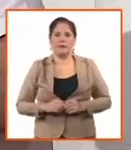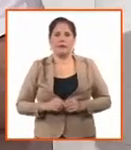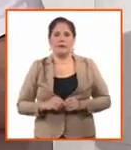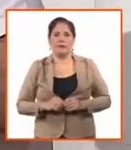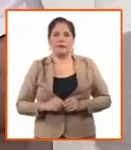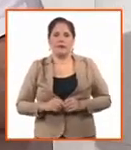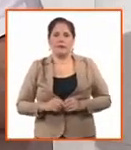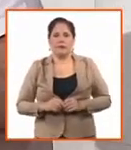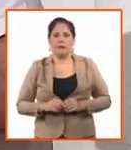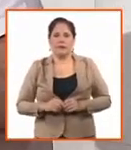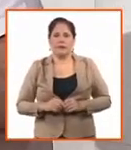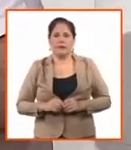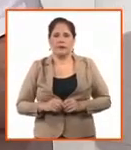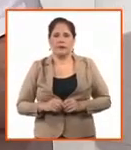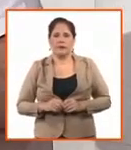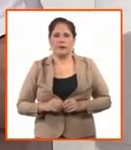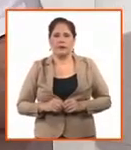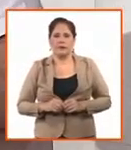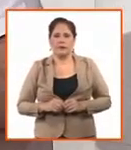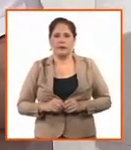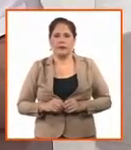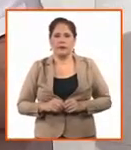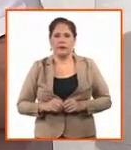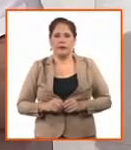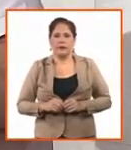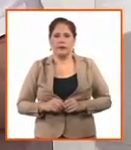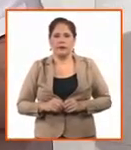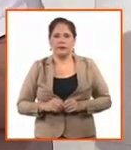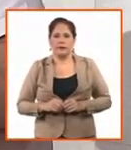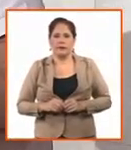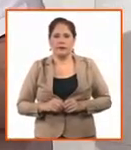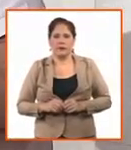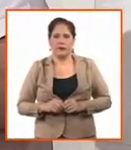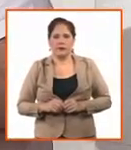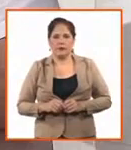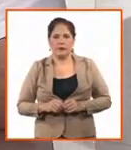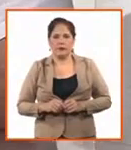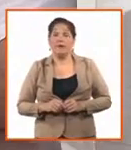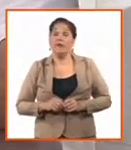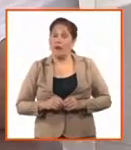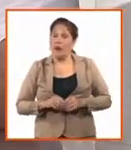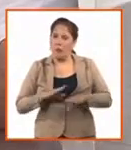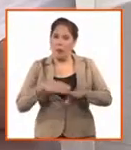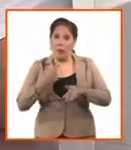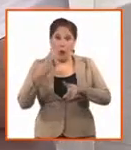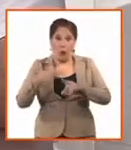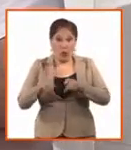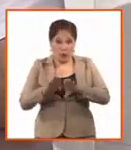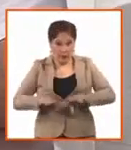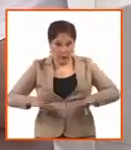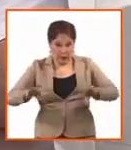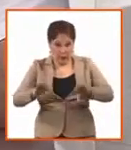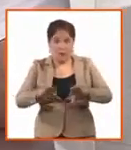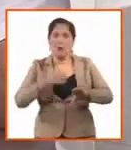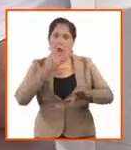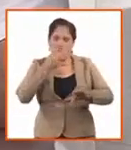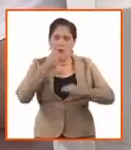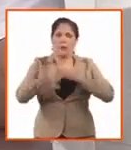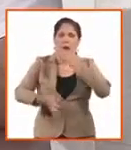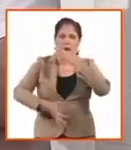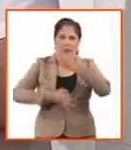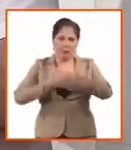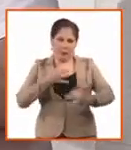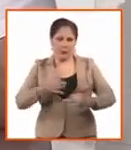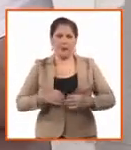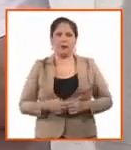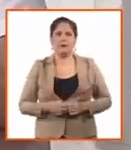política económica actual desde ese legado del Che. Y yo creo que es un tema que da para mucha tela. Y ahí empezamos por donde terminamos,